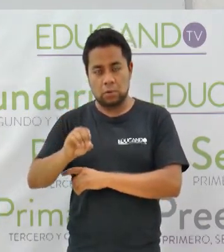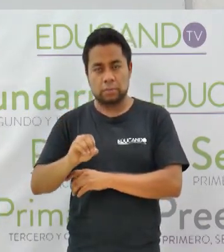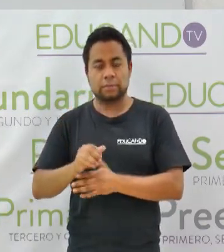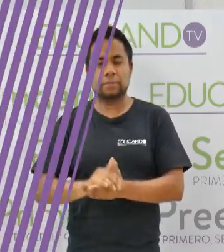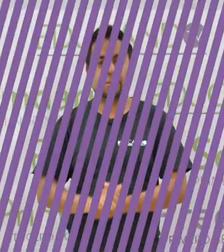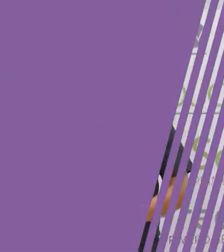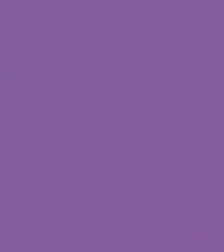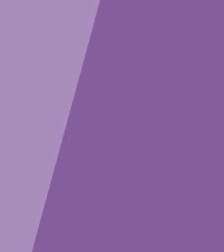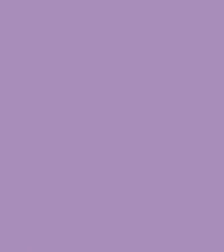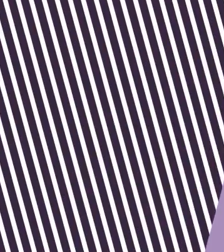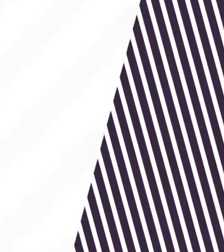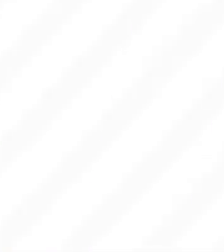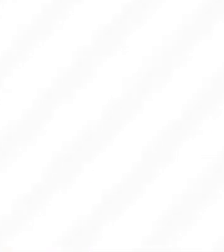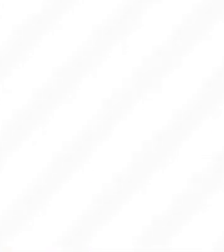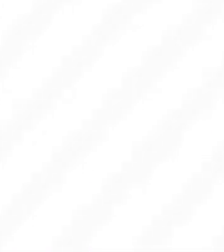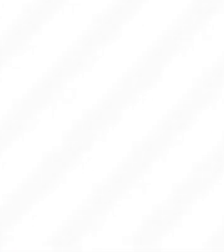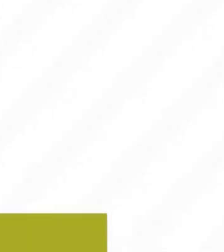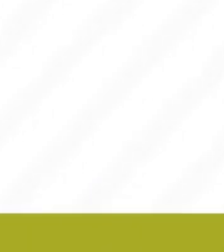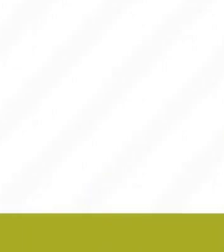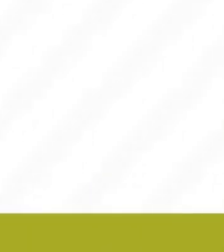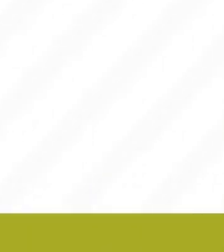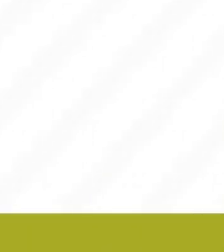Ahora,